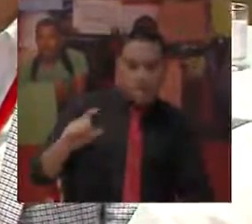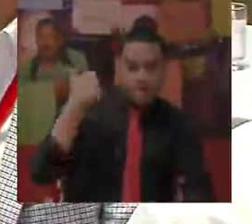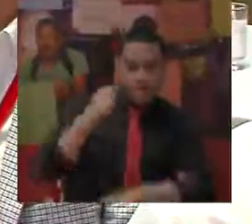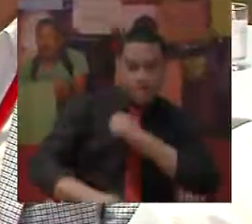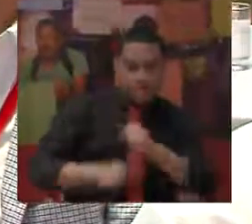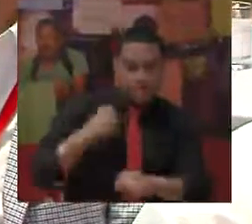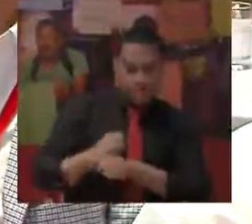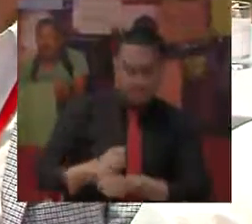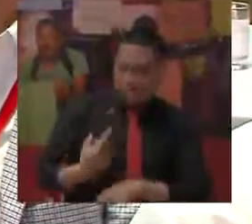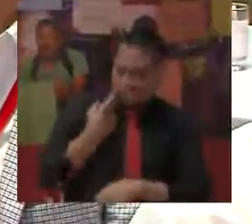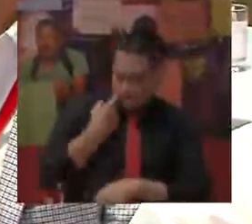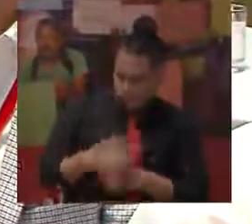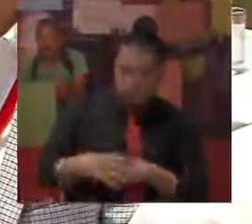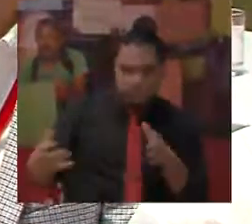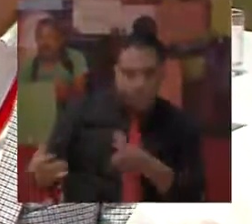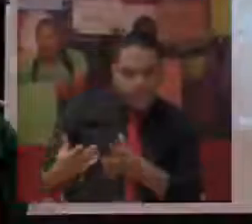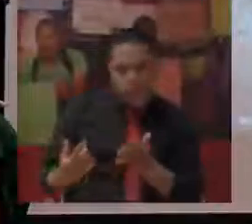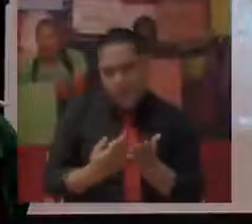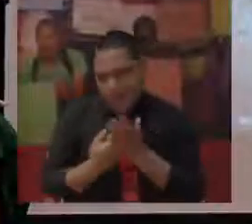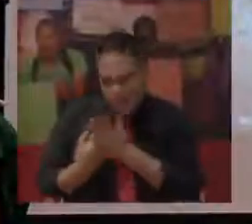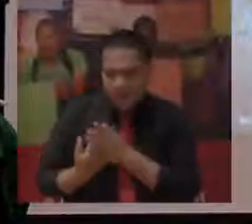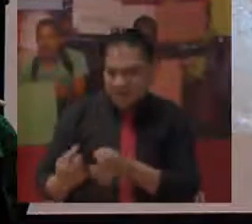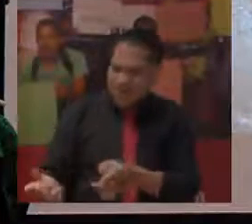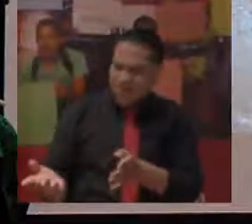y hacíamos memoria de todo lo que hemos hecho.